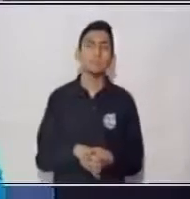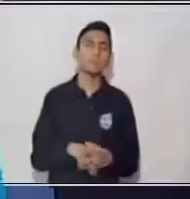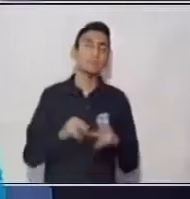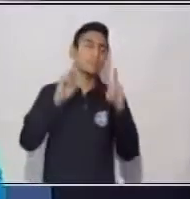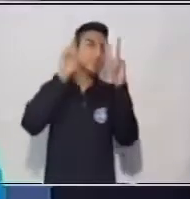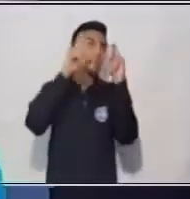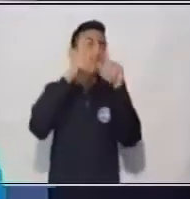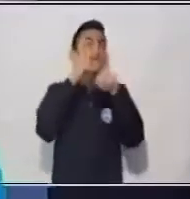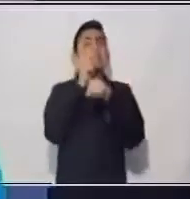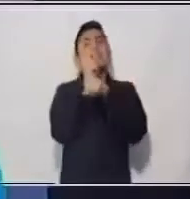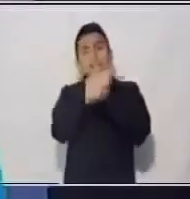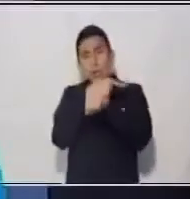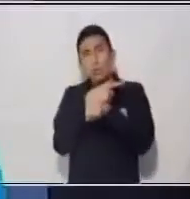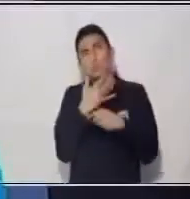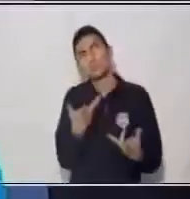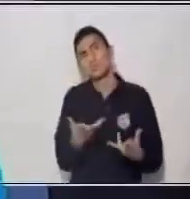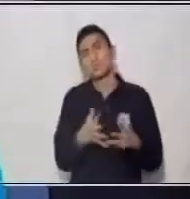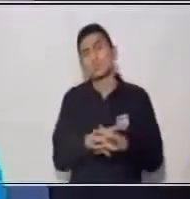segundos,